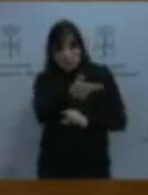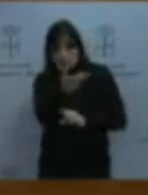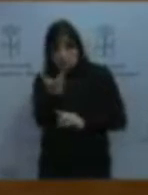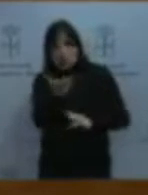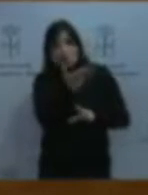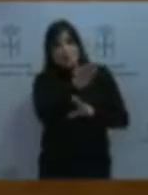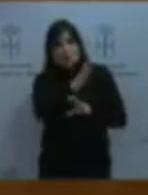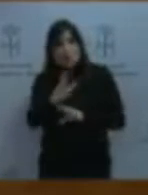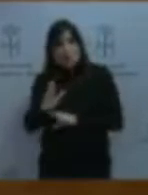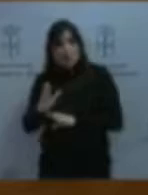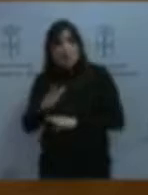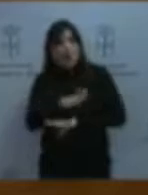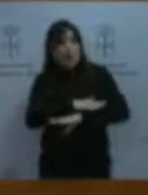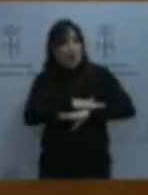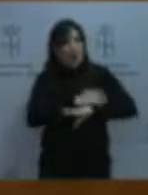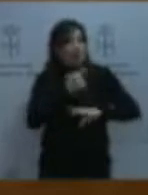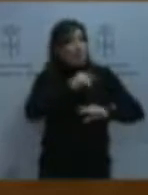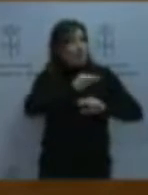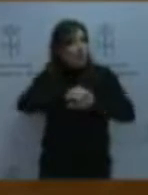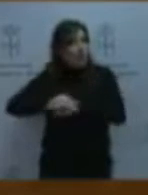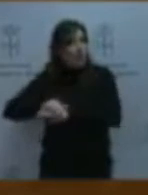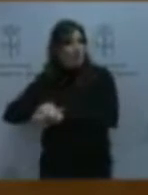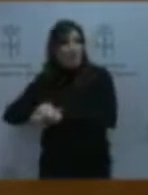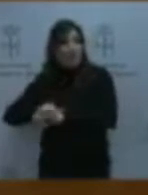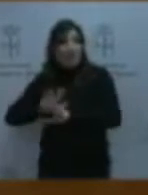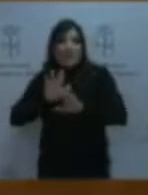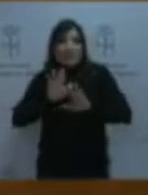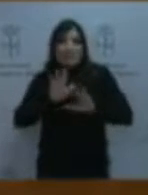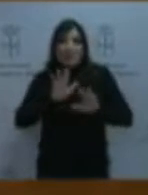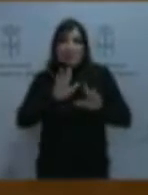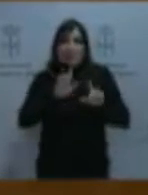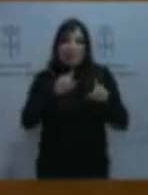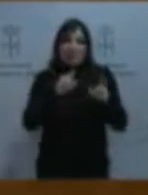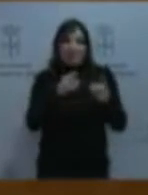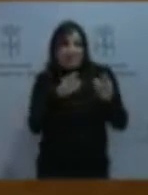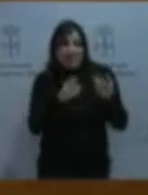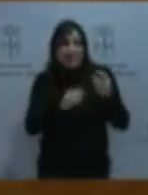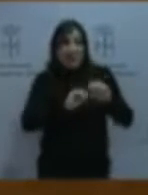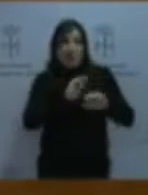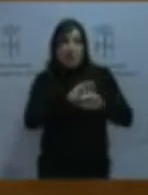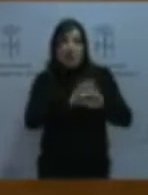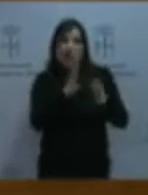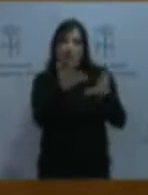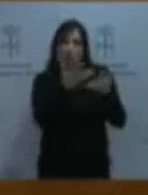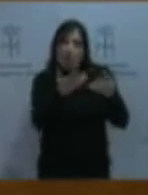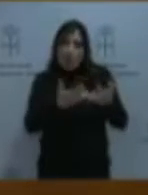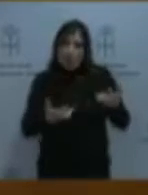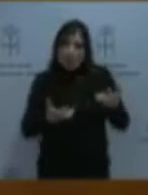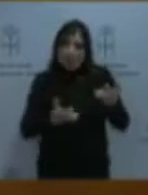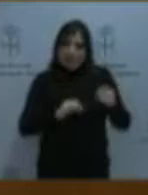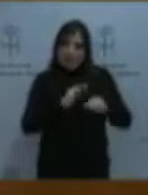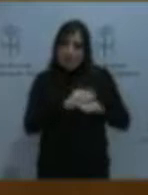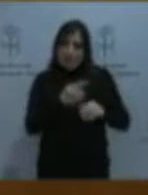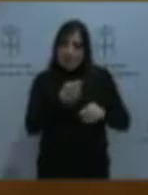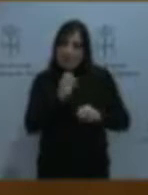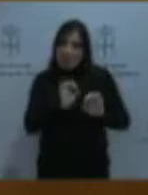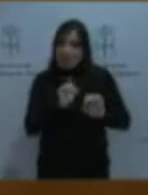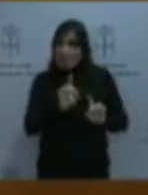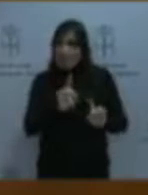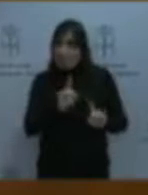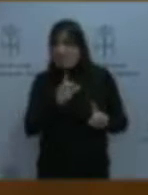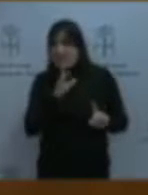la literalidade de les mesmes, sino porque el problema que se ponía de manifiesto